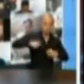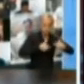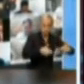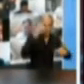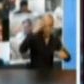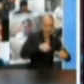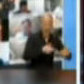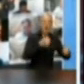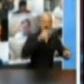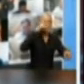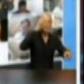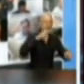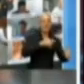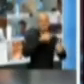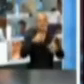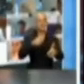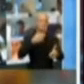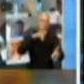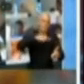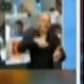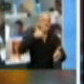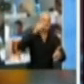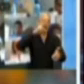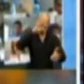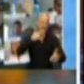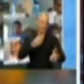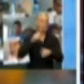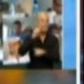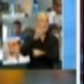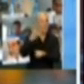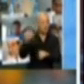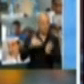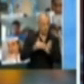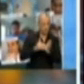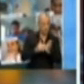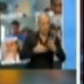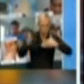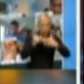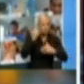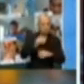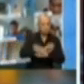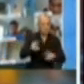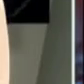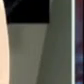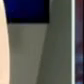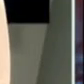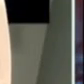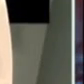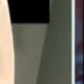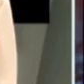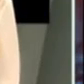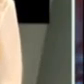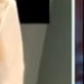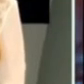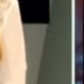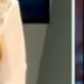se llama teleasistencia, que era una materia que no estaba regulada. Hemos sacado una ley también de la campaña